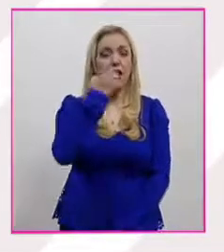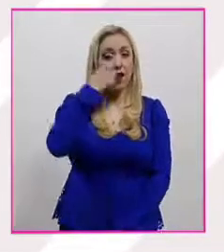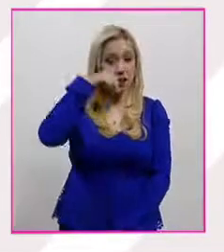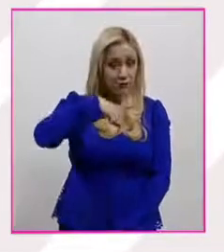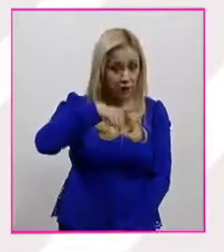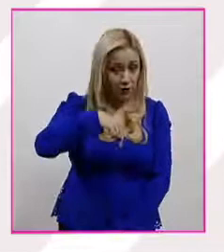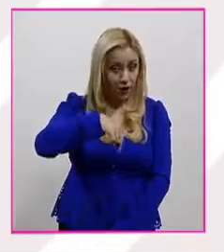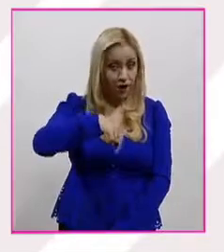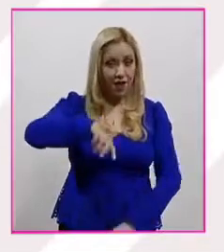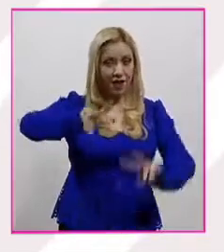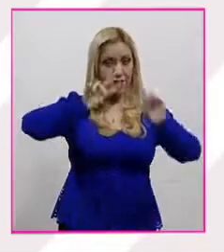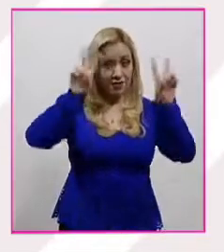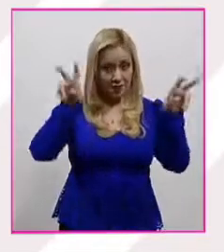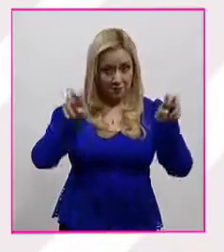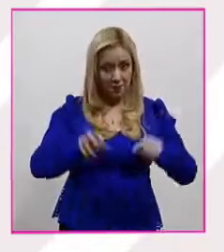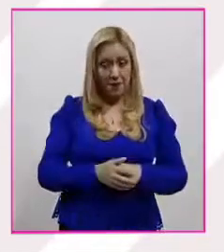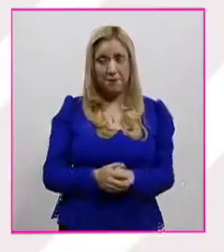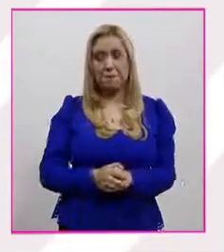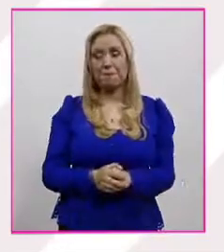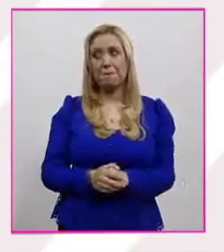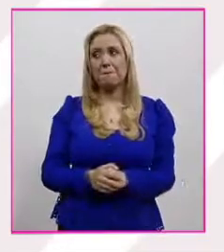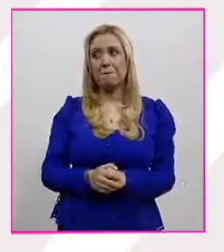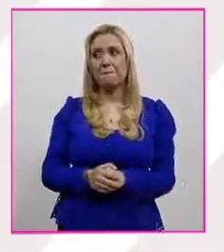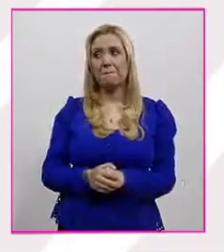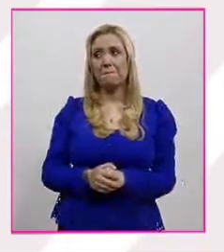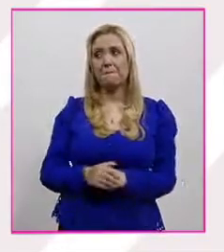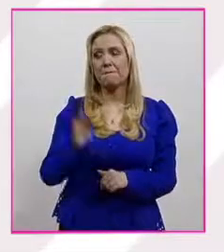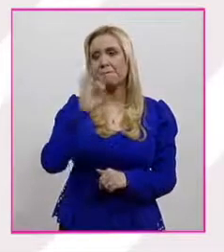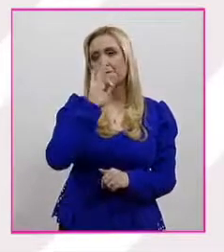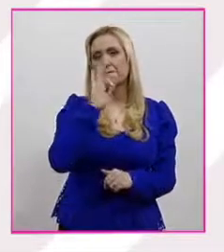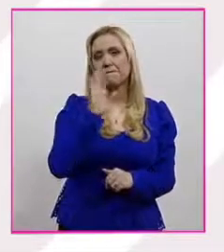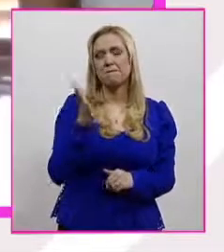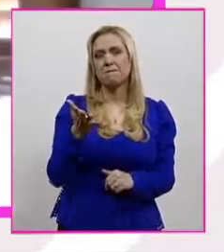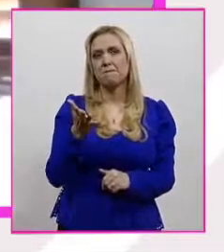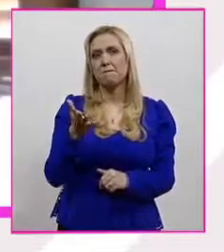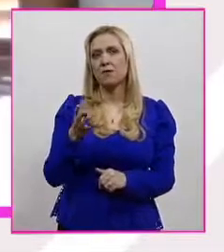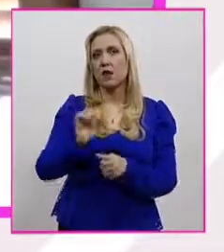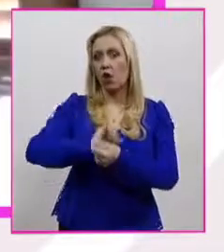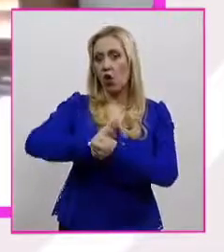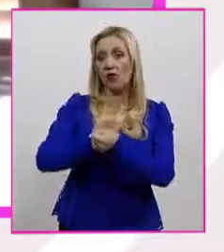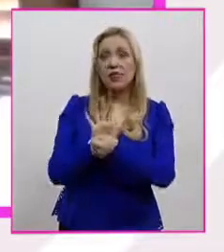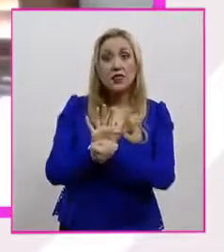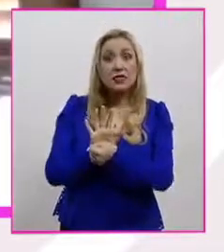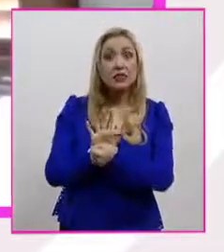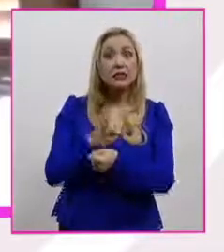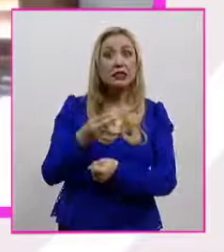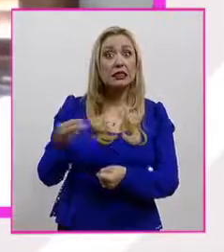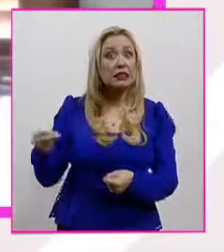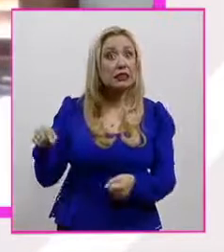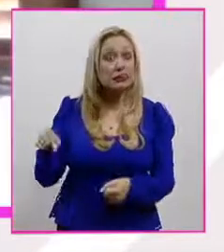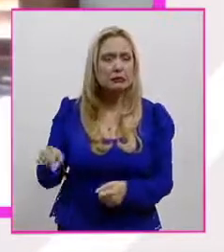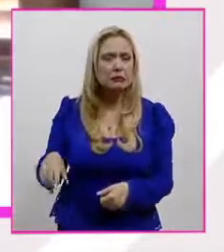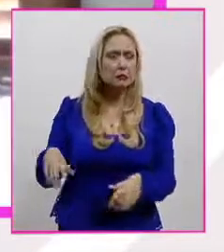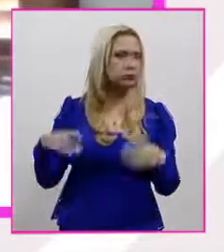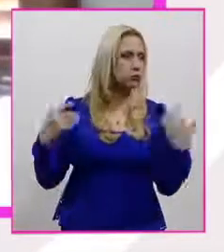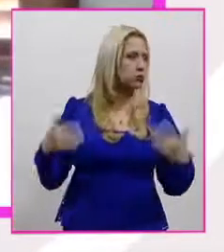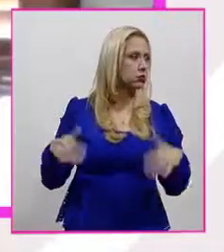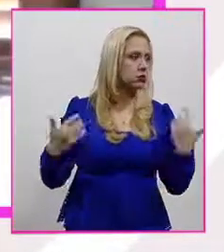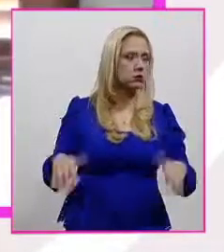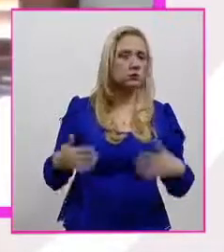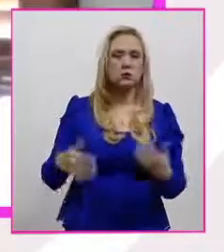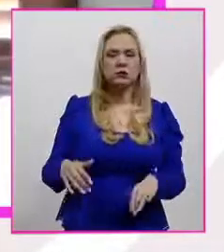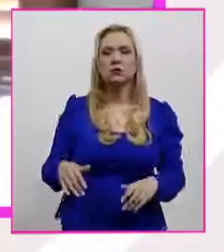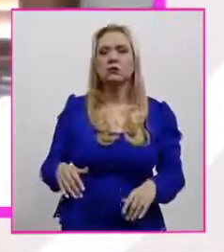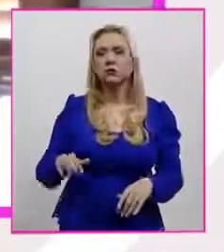particular en una situación como la actual con el COVID, lo que tenemos es, en una sociedad con